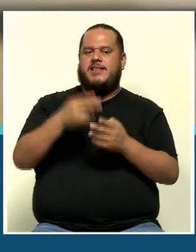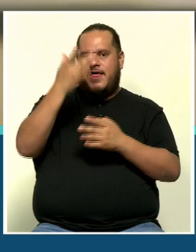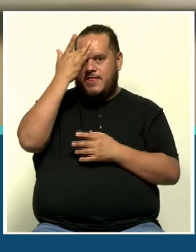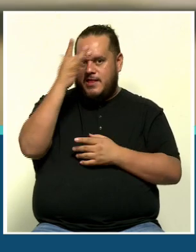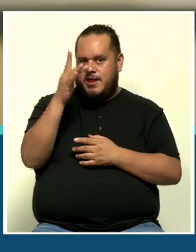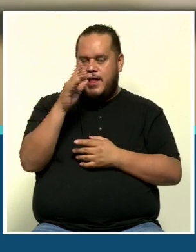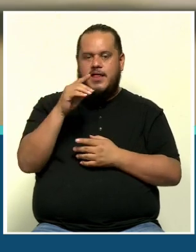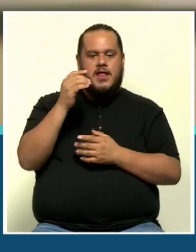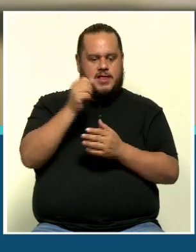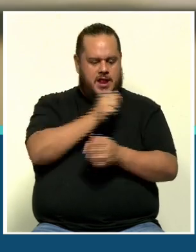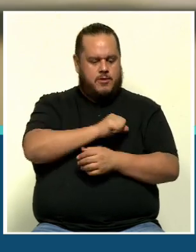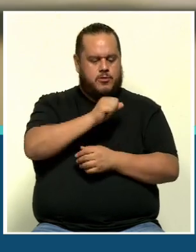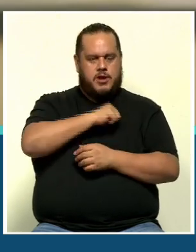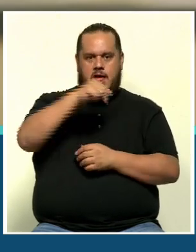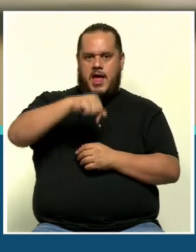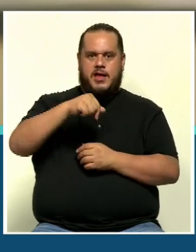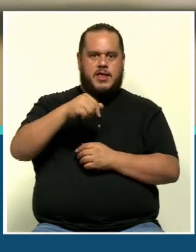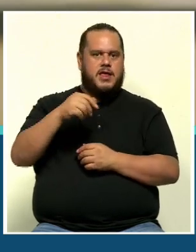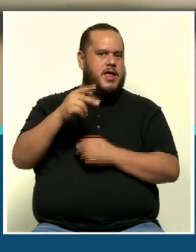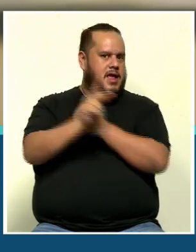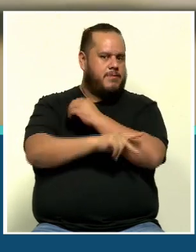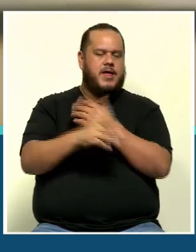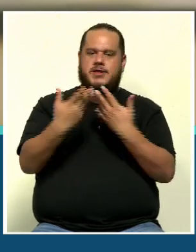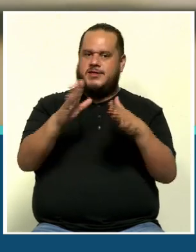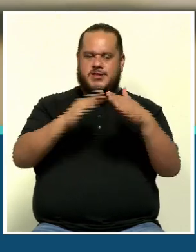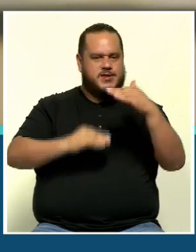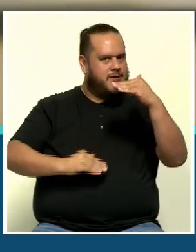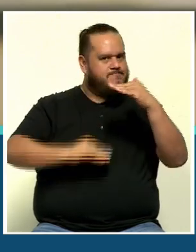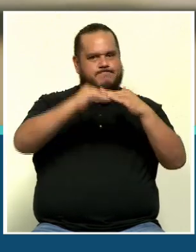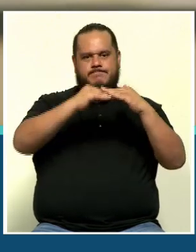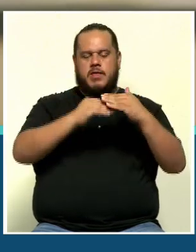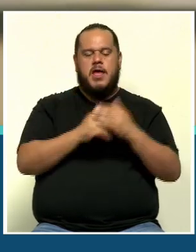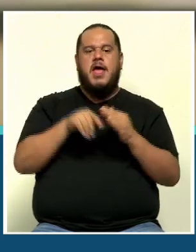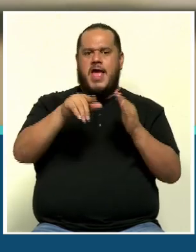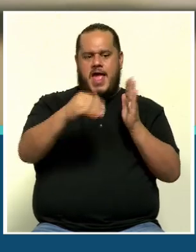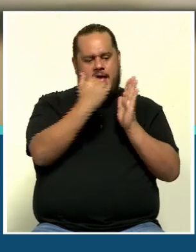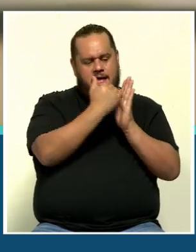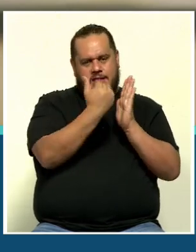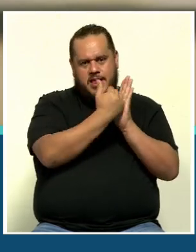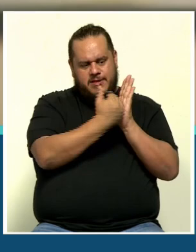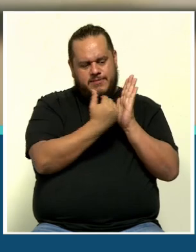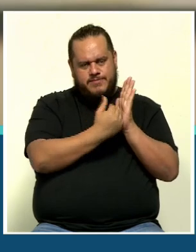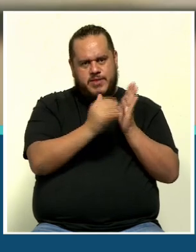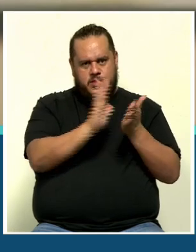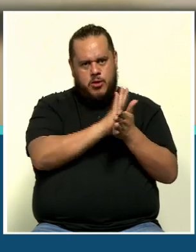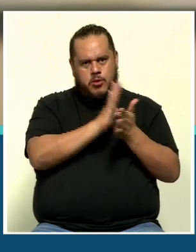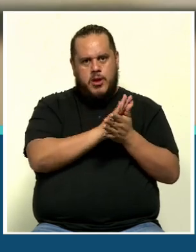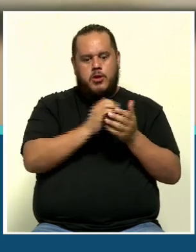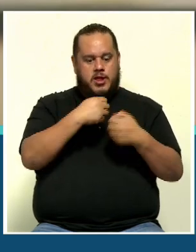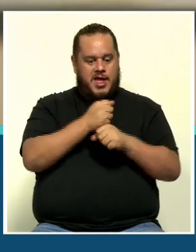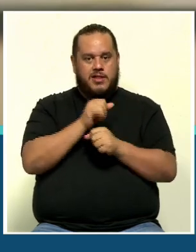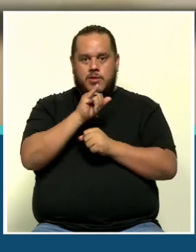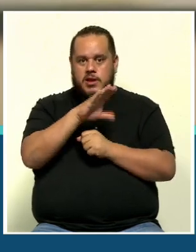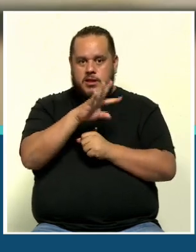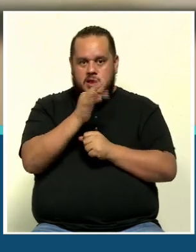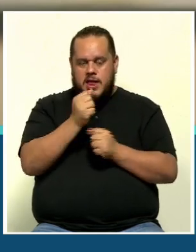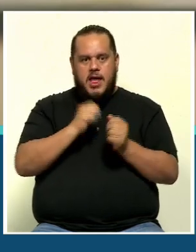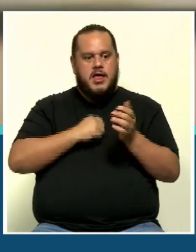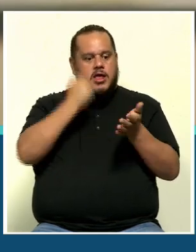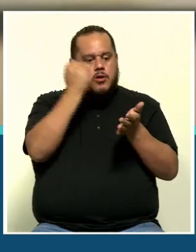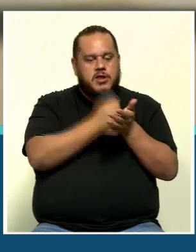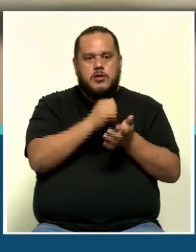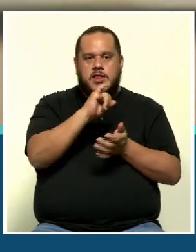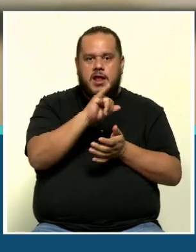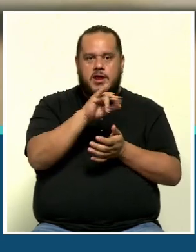autoridades de este país ha llegado al límite. Esa guía de buenas prácticas de seguridad hecha por el ICT y con sello del